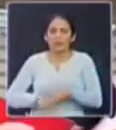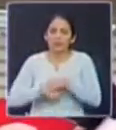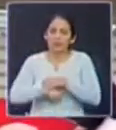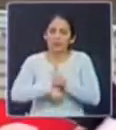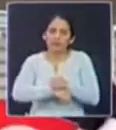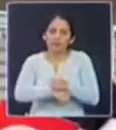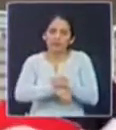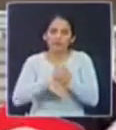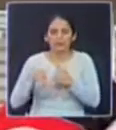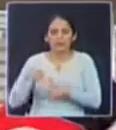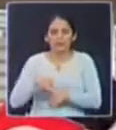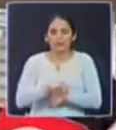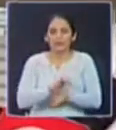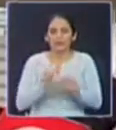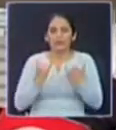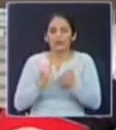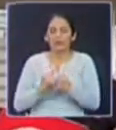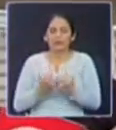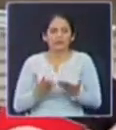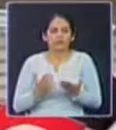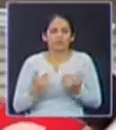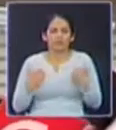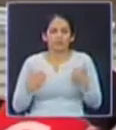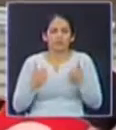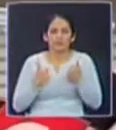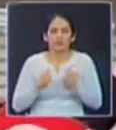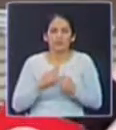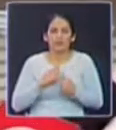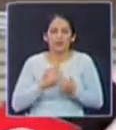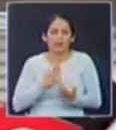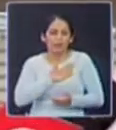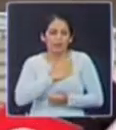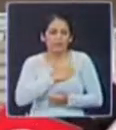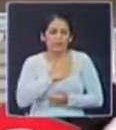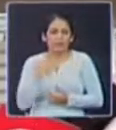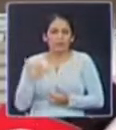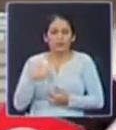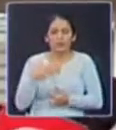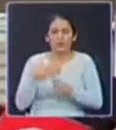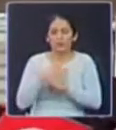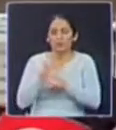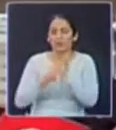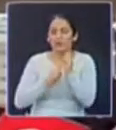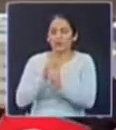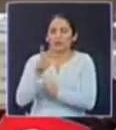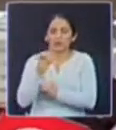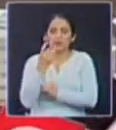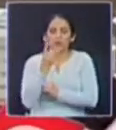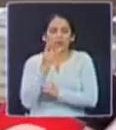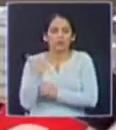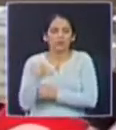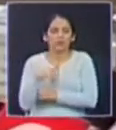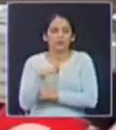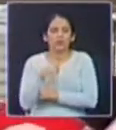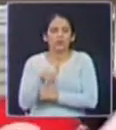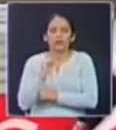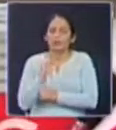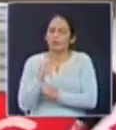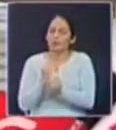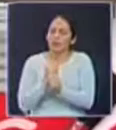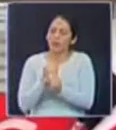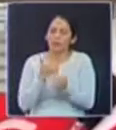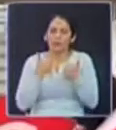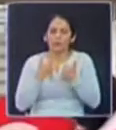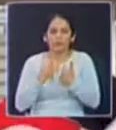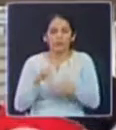ilusión. Ahora a descansar un poco y después preparar un 2018 con campeonato y copa, que va a ser